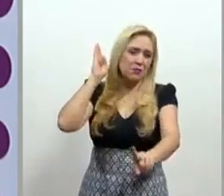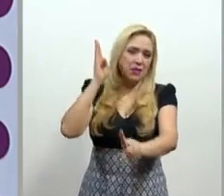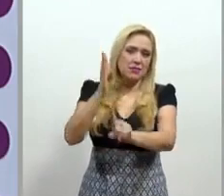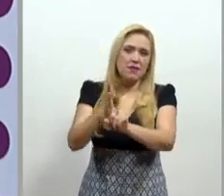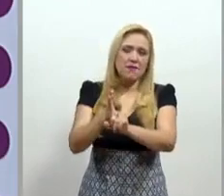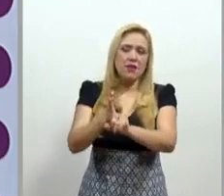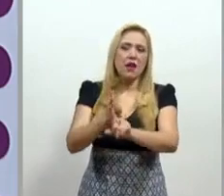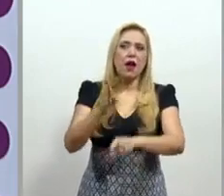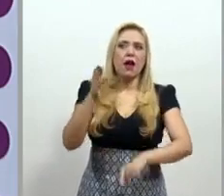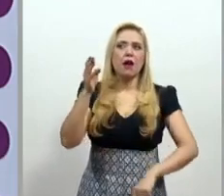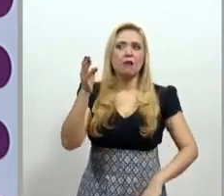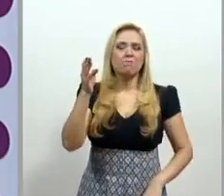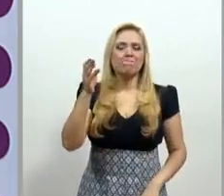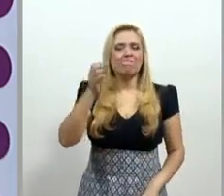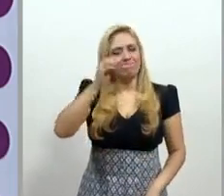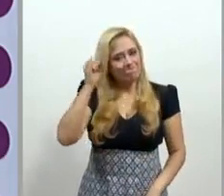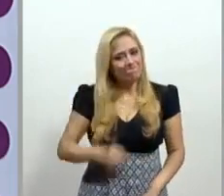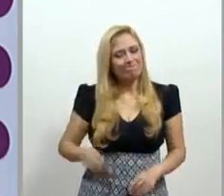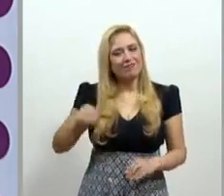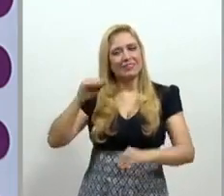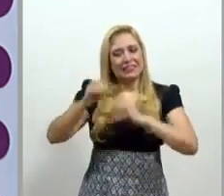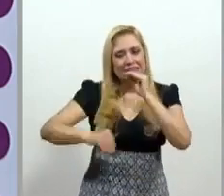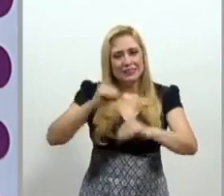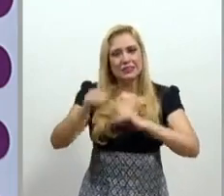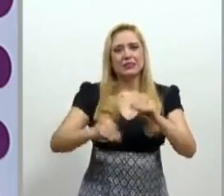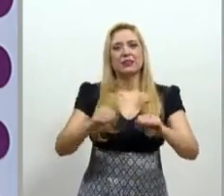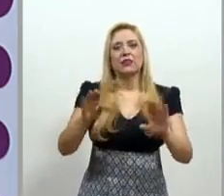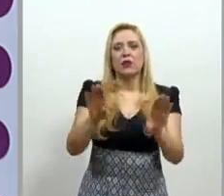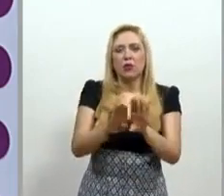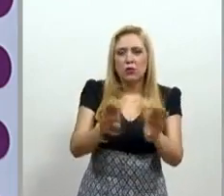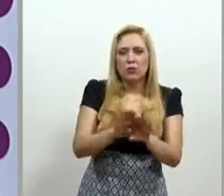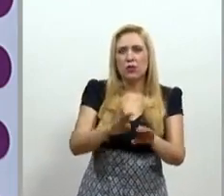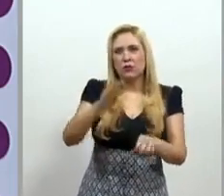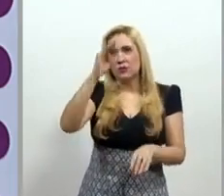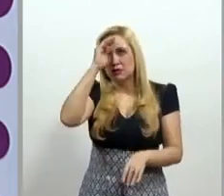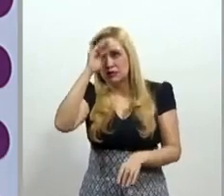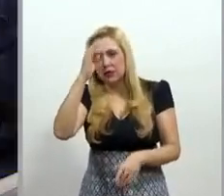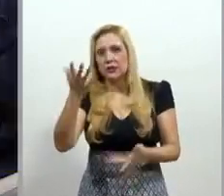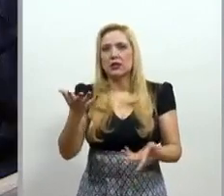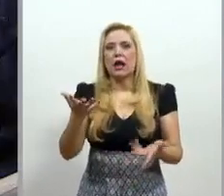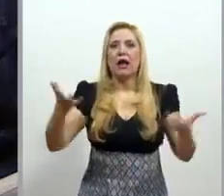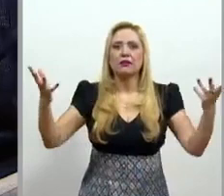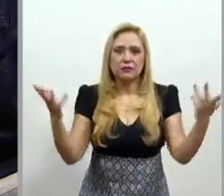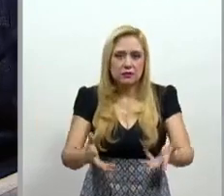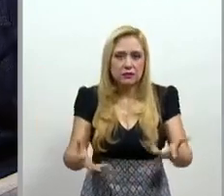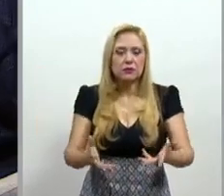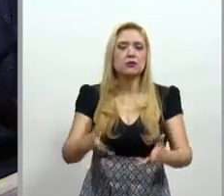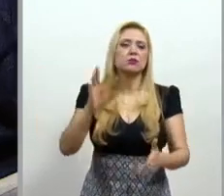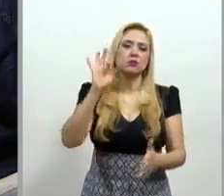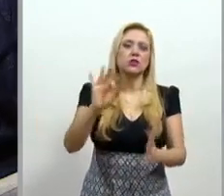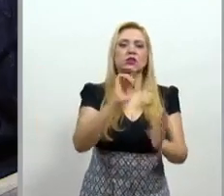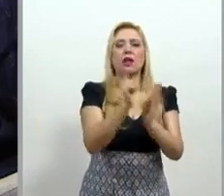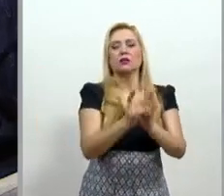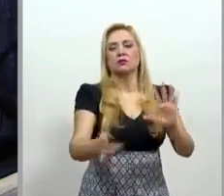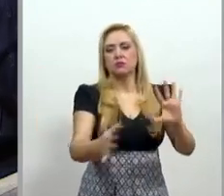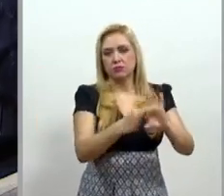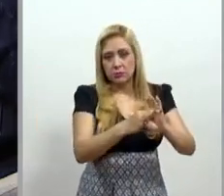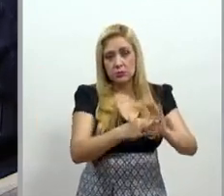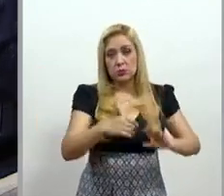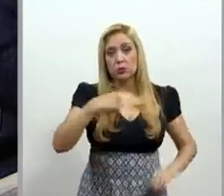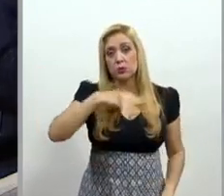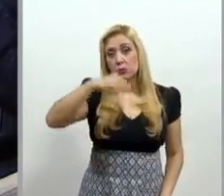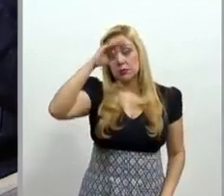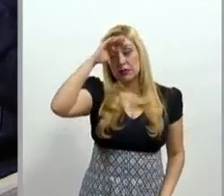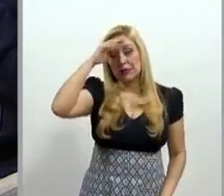y que obliga a esta serie de construcciones teóricas y prácticas para poder darle efectividad al derecho como tal. Entonces, me parece que